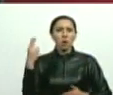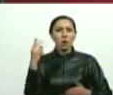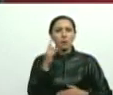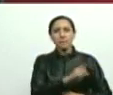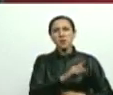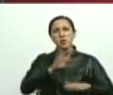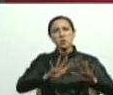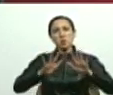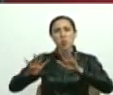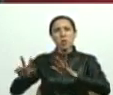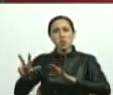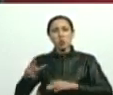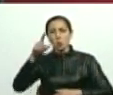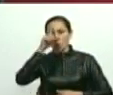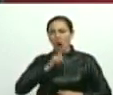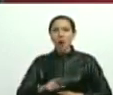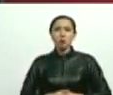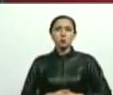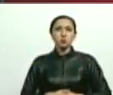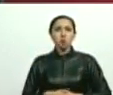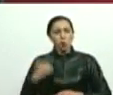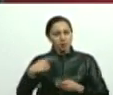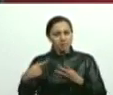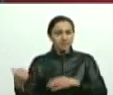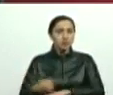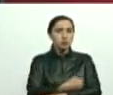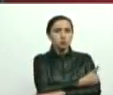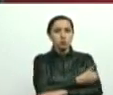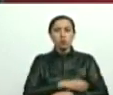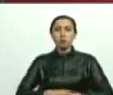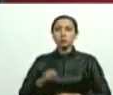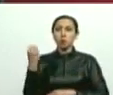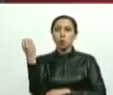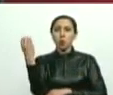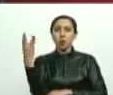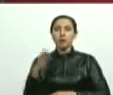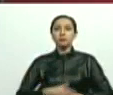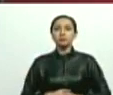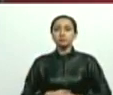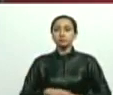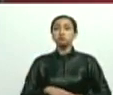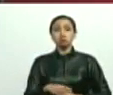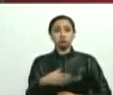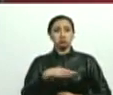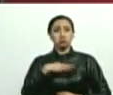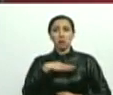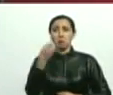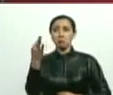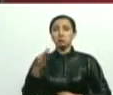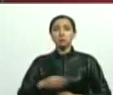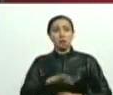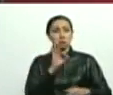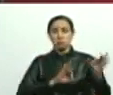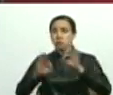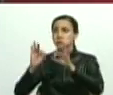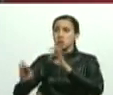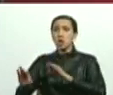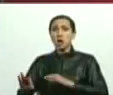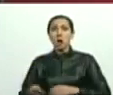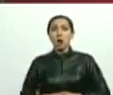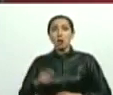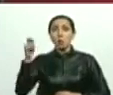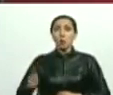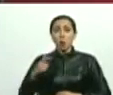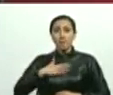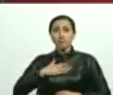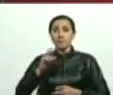1998. A gobernaciones y al Congreso. Ahí nos eligieron, de acuerdo. Silvia era diputada por El